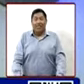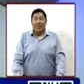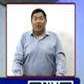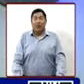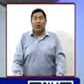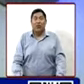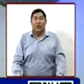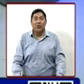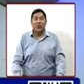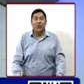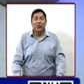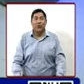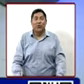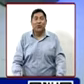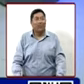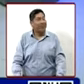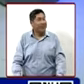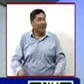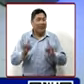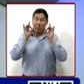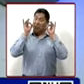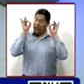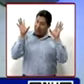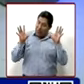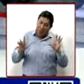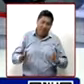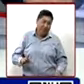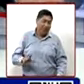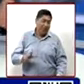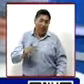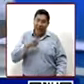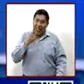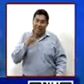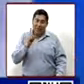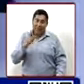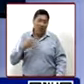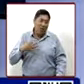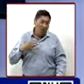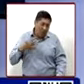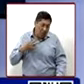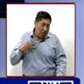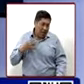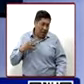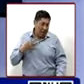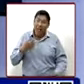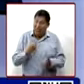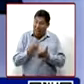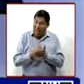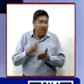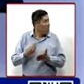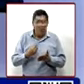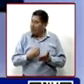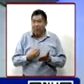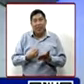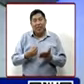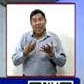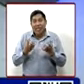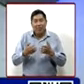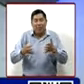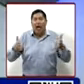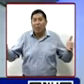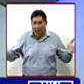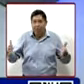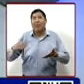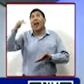La verdad, uno se queda sorprendido. Y como lo decía una de las voluntarias, ¿no? No se necesita dinero. En este caso quieren